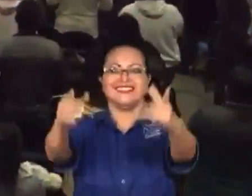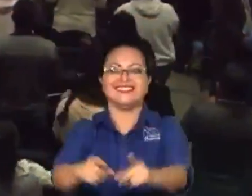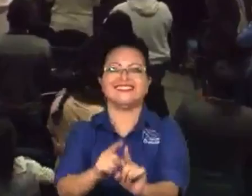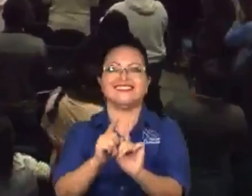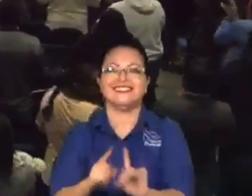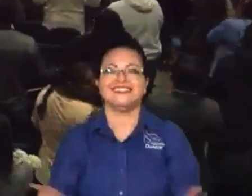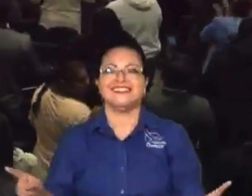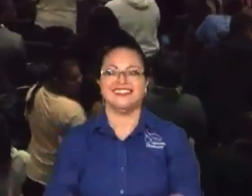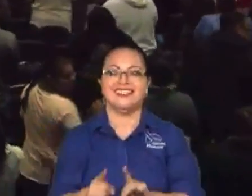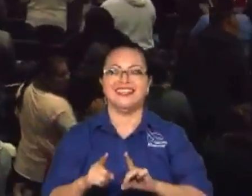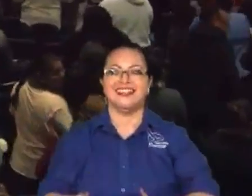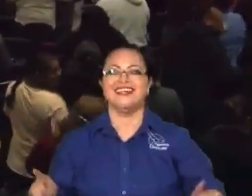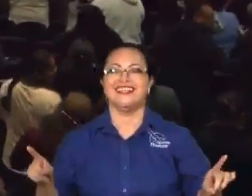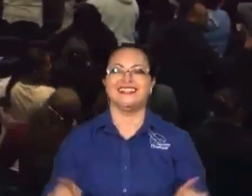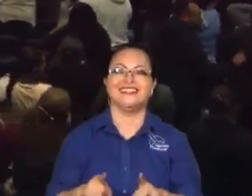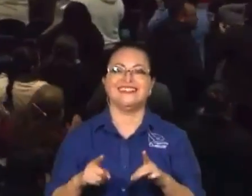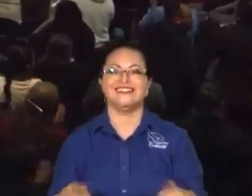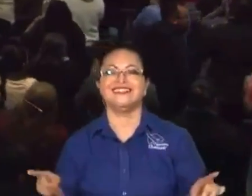¡Bendito su nombre!